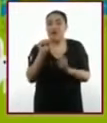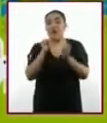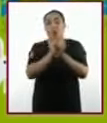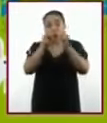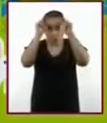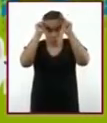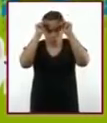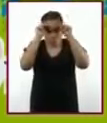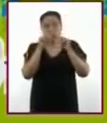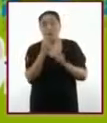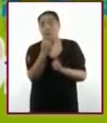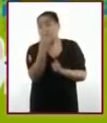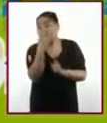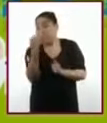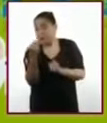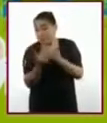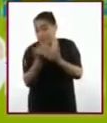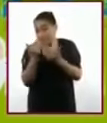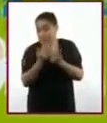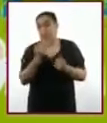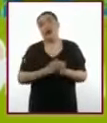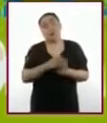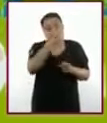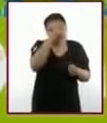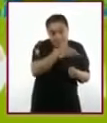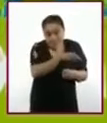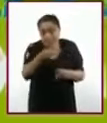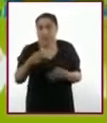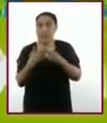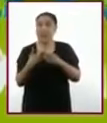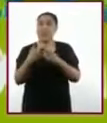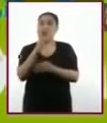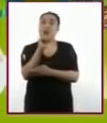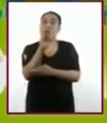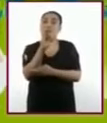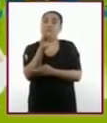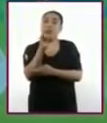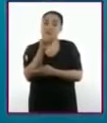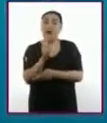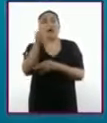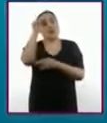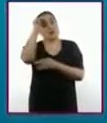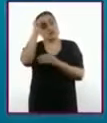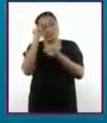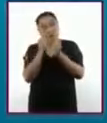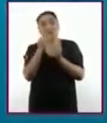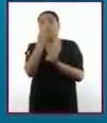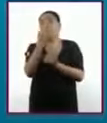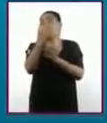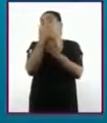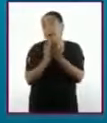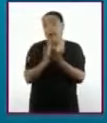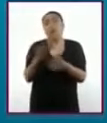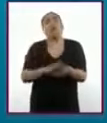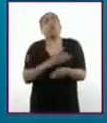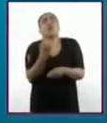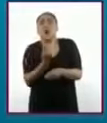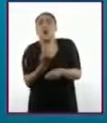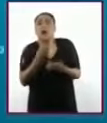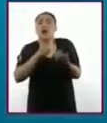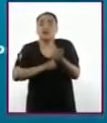y apenas un zorro, podemos decir que hay más alfalfa que conejos y menos zorros que conejos, porque esta cadena alimenticia fluye de